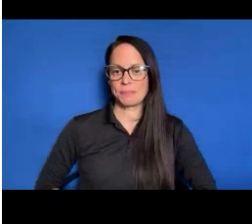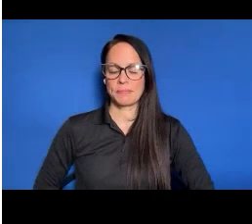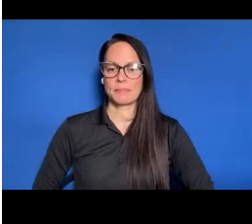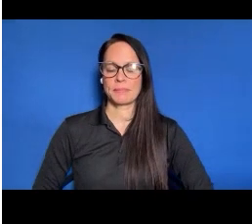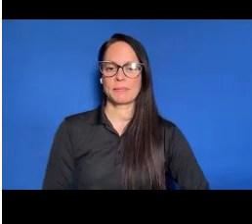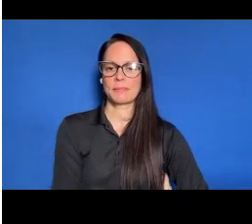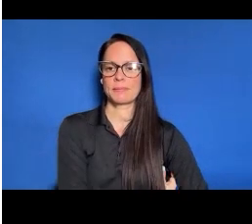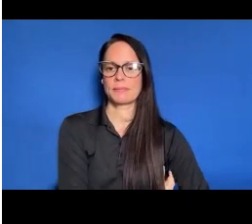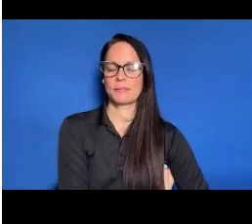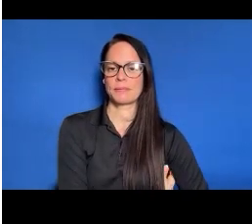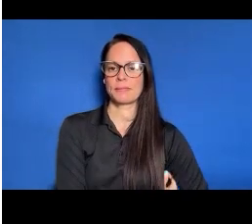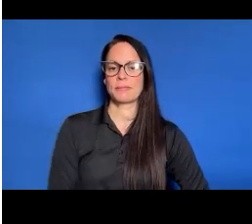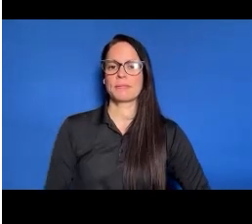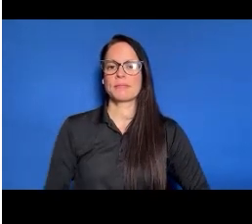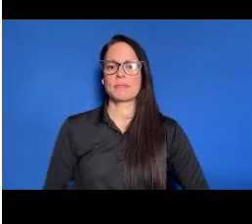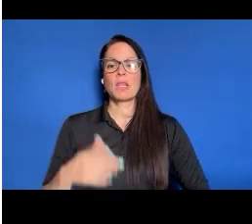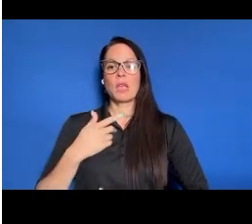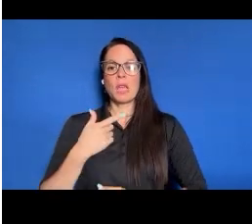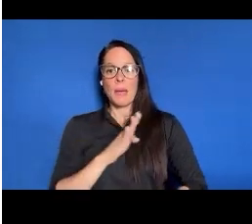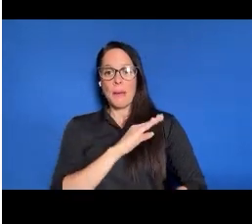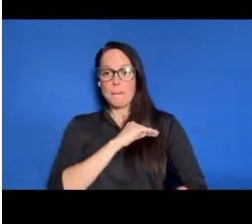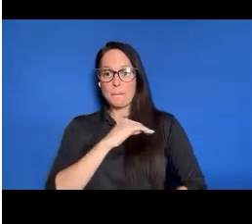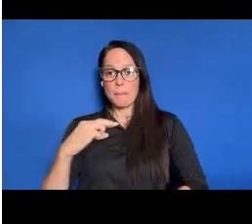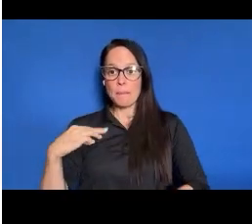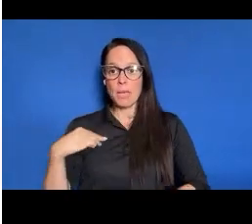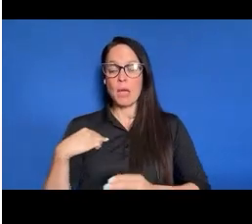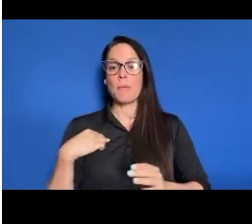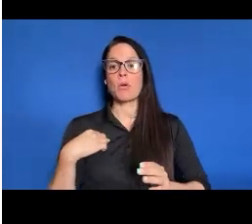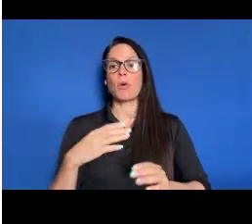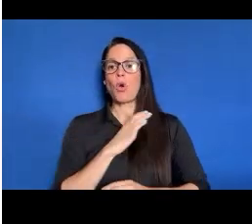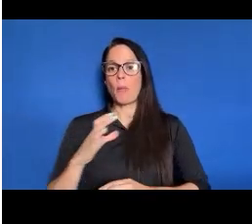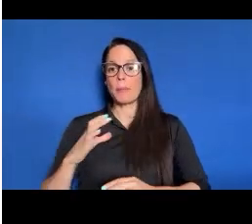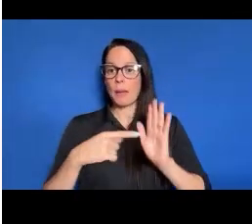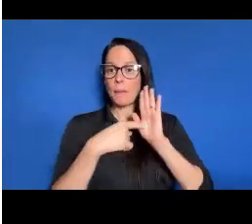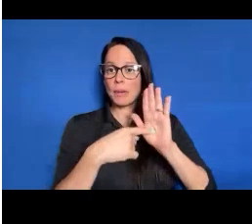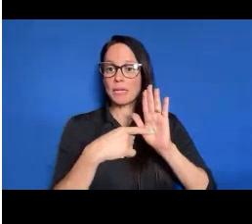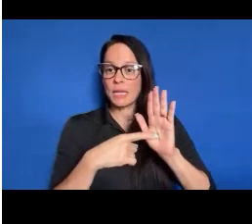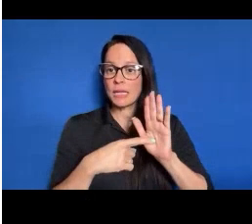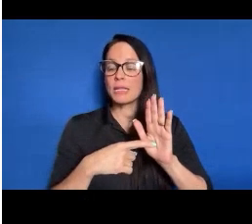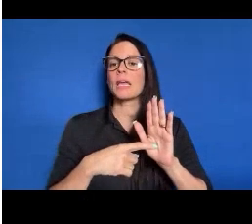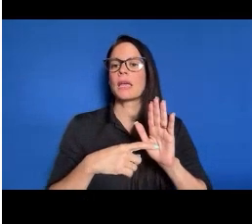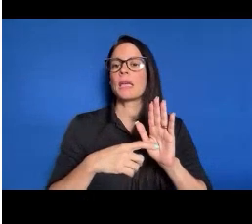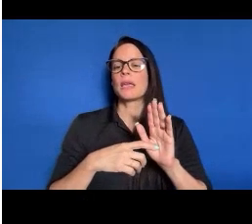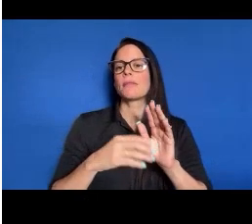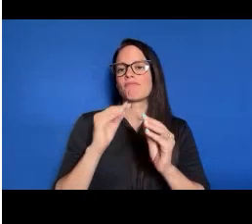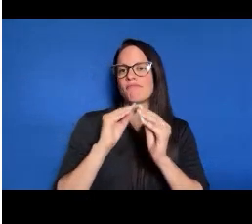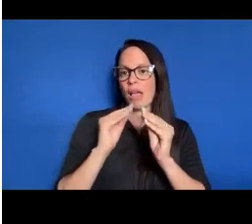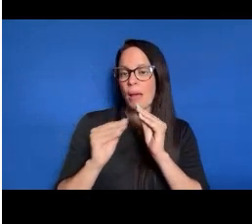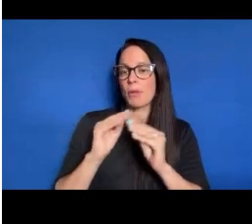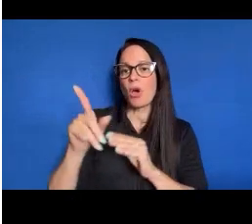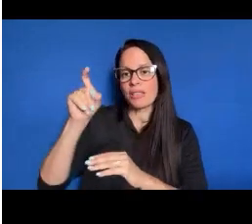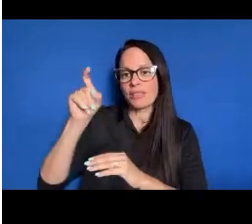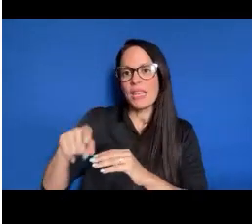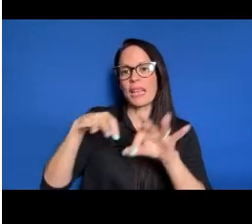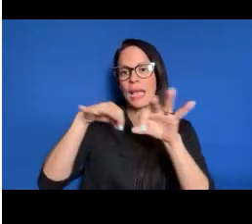Al momento que algún miembro del comité presente una moción, Presidencia deberá leer la moción presentada y preguntar al Pleno de la reunión si